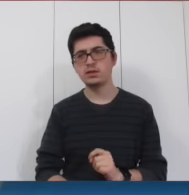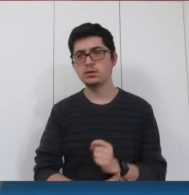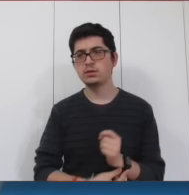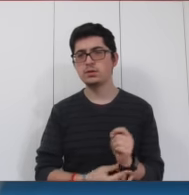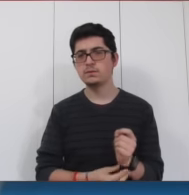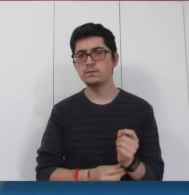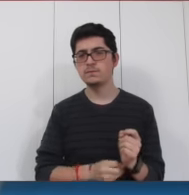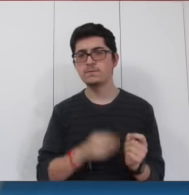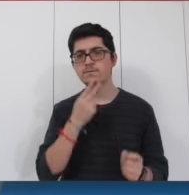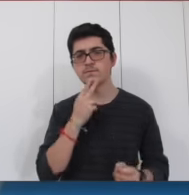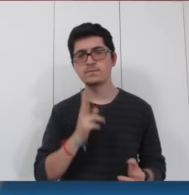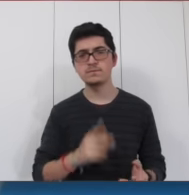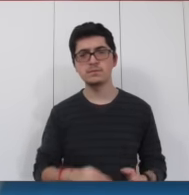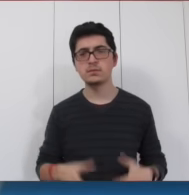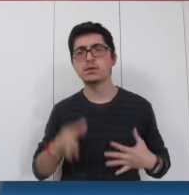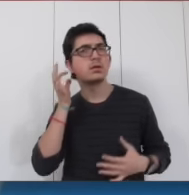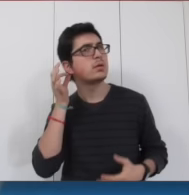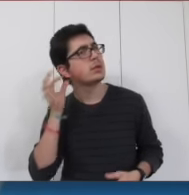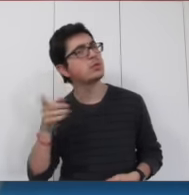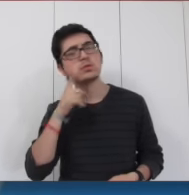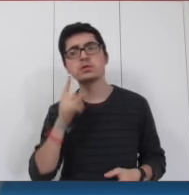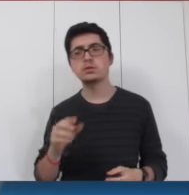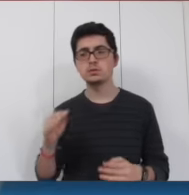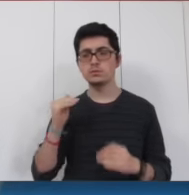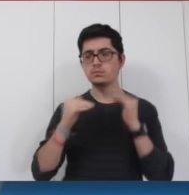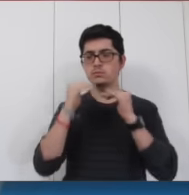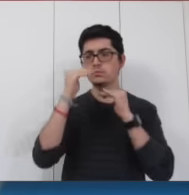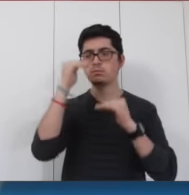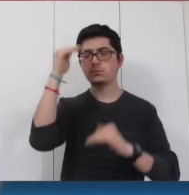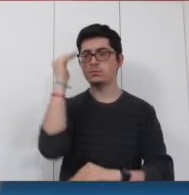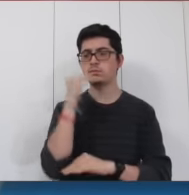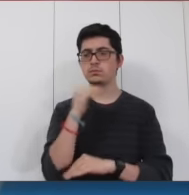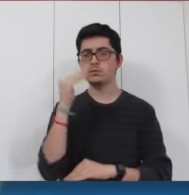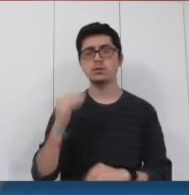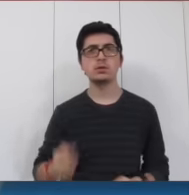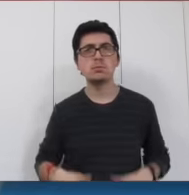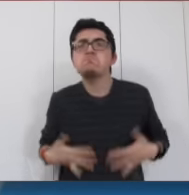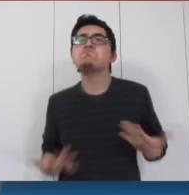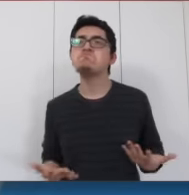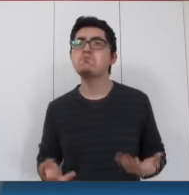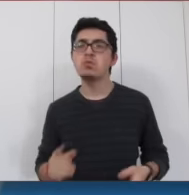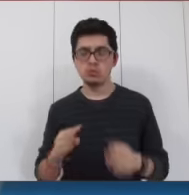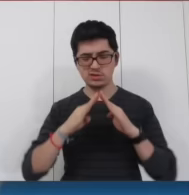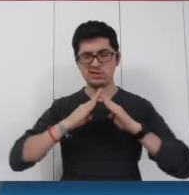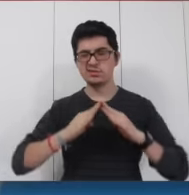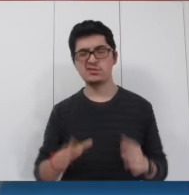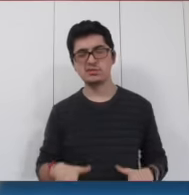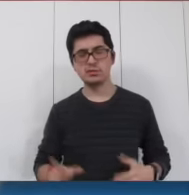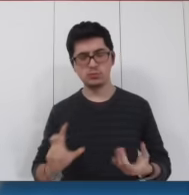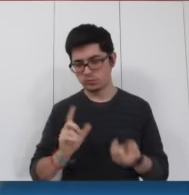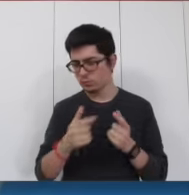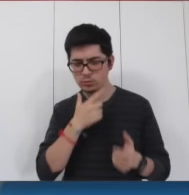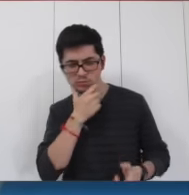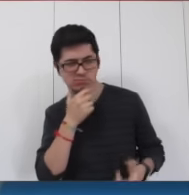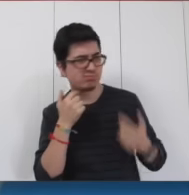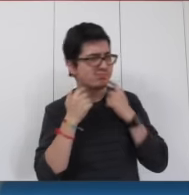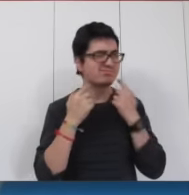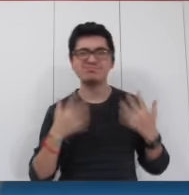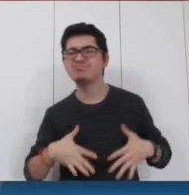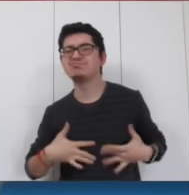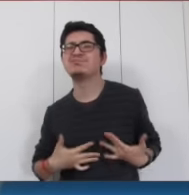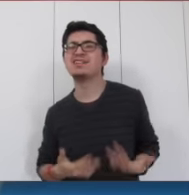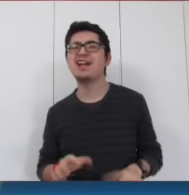vida. Ella también tiene un departamento, no se siente parte de él, siente que no está en casa, es un constante